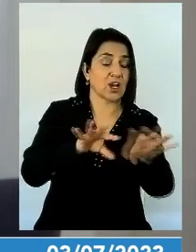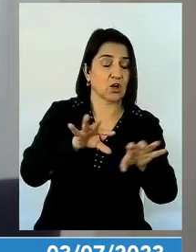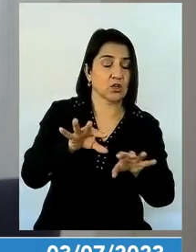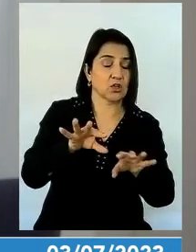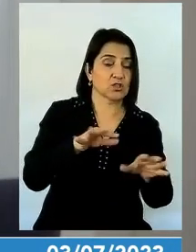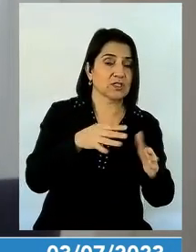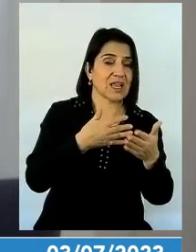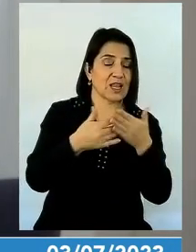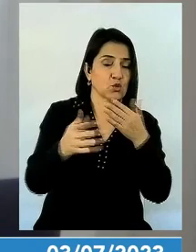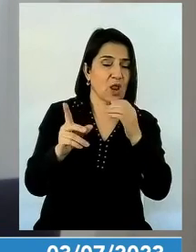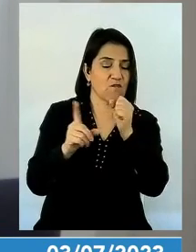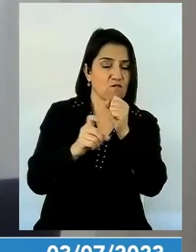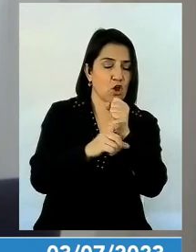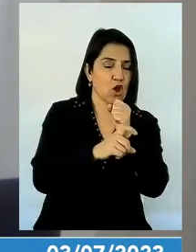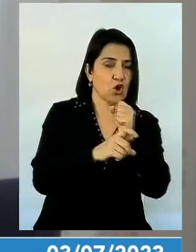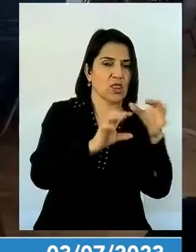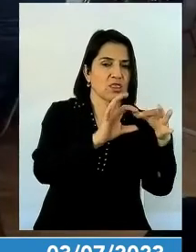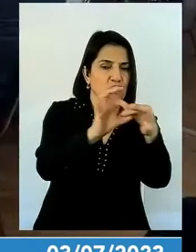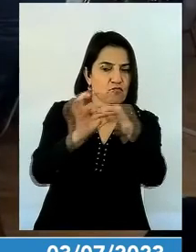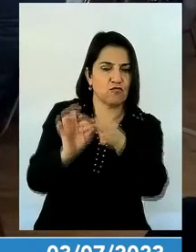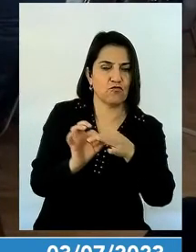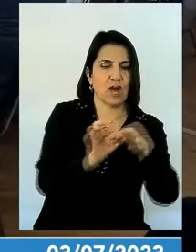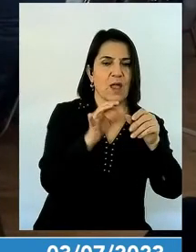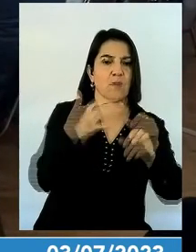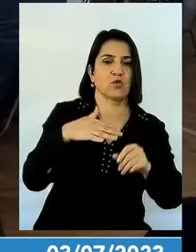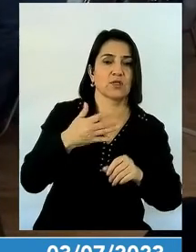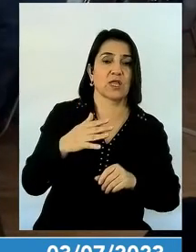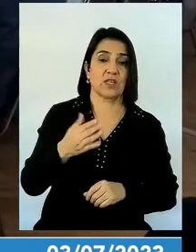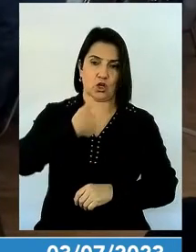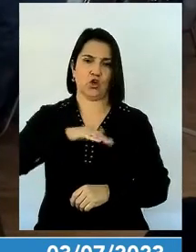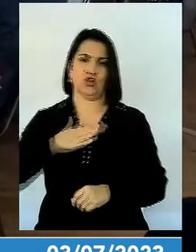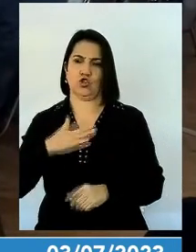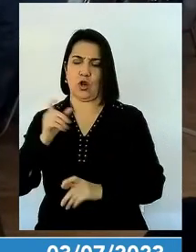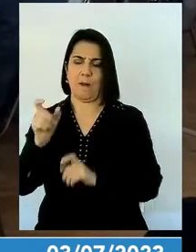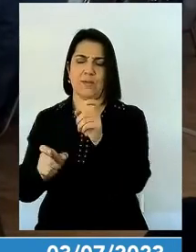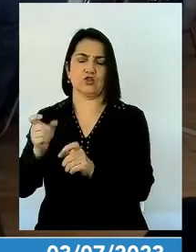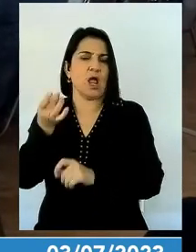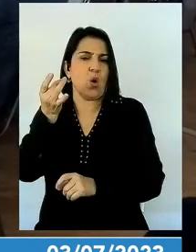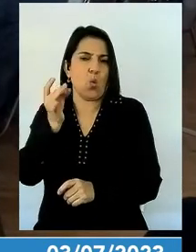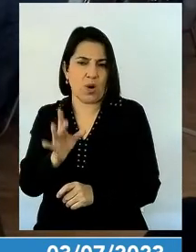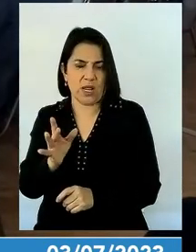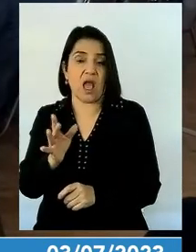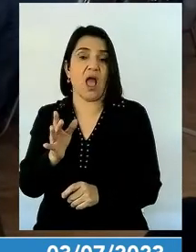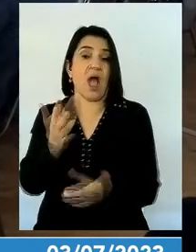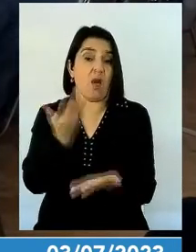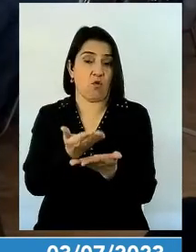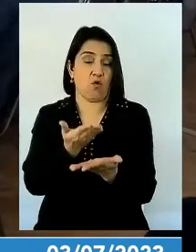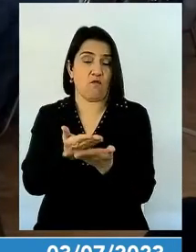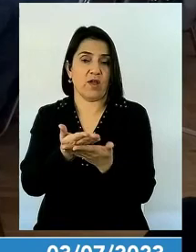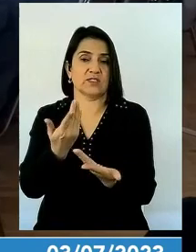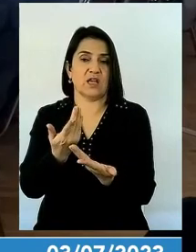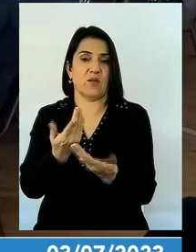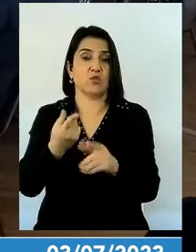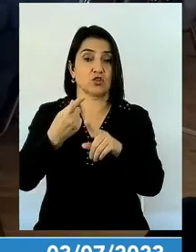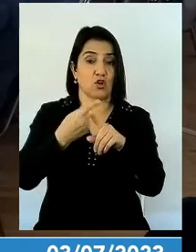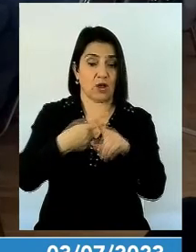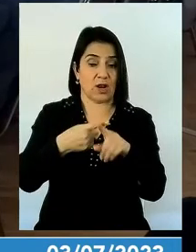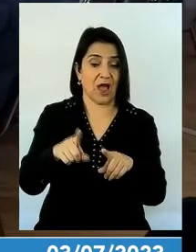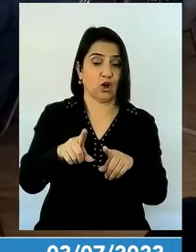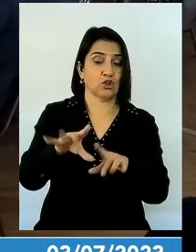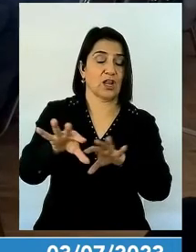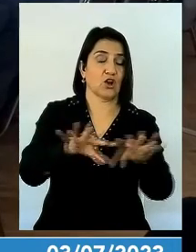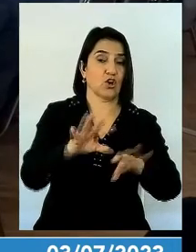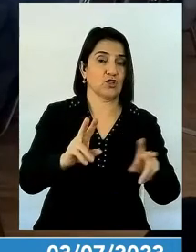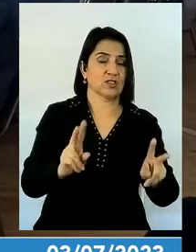los únicos respecto de los cuales hacemos uso o las otras especies nos brindan algún servicio